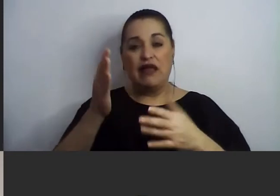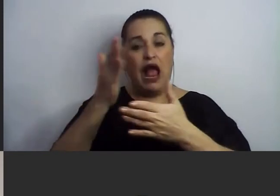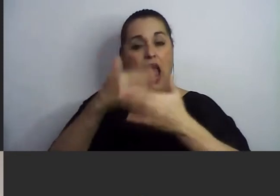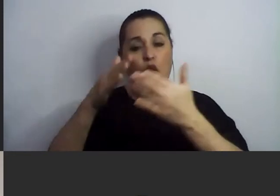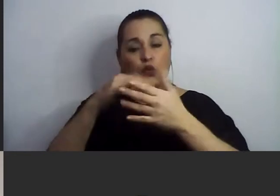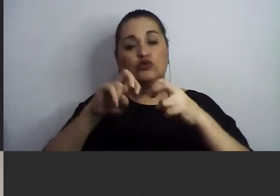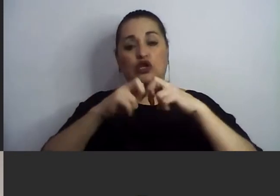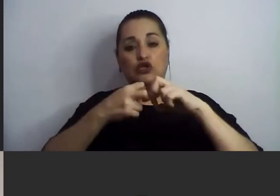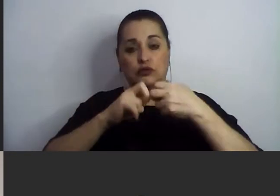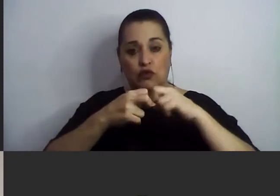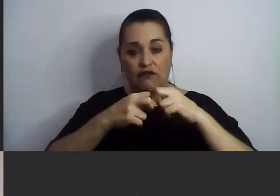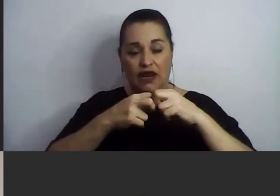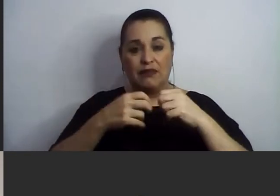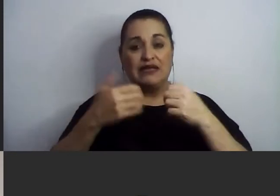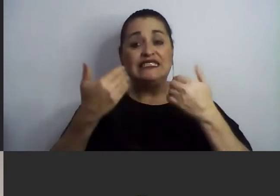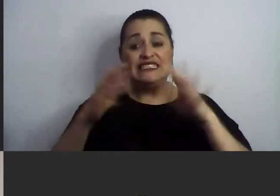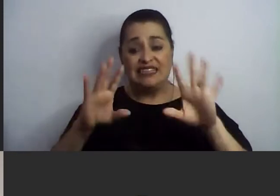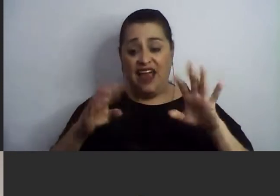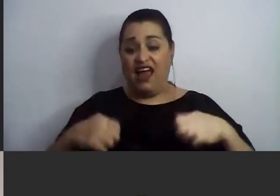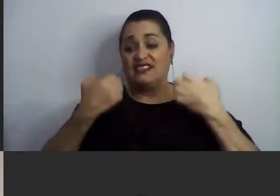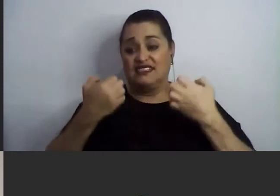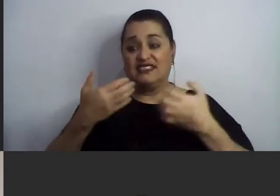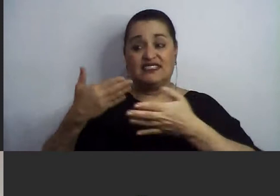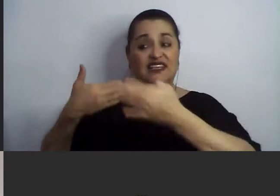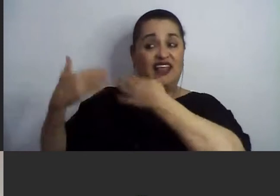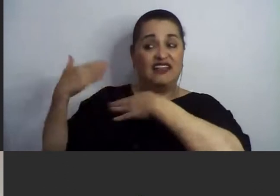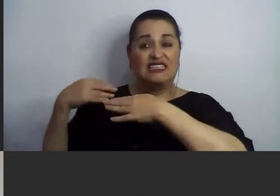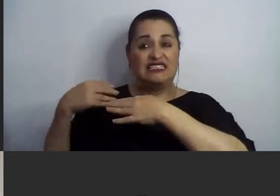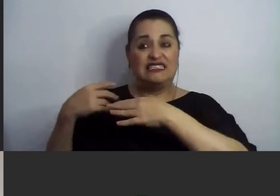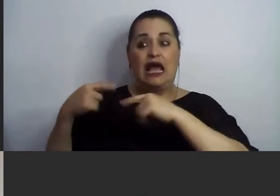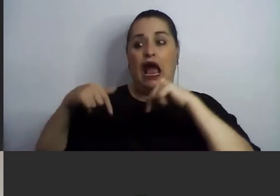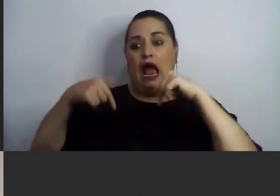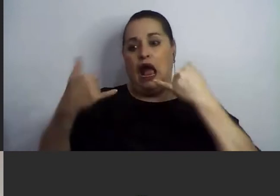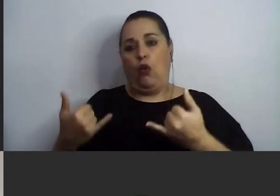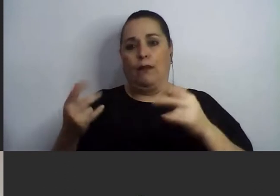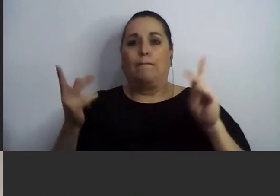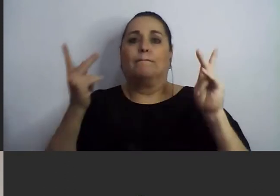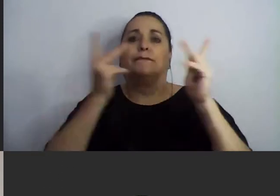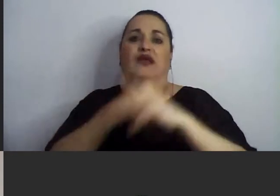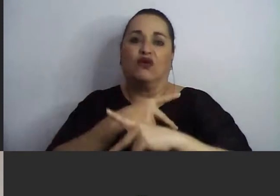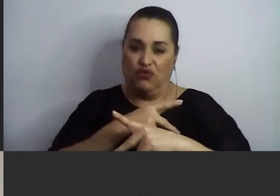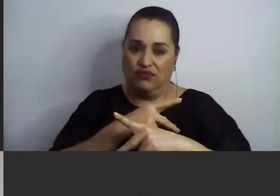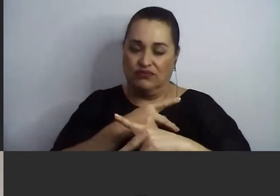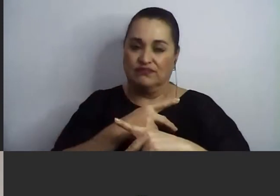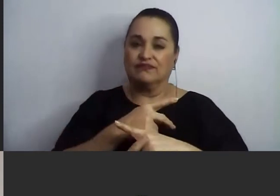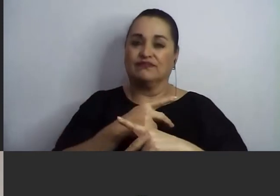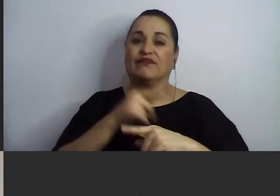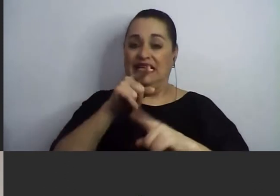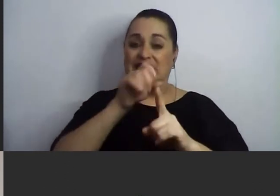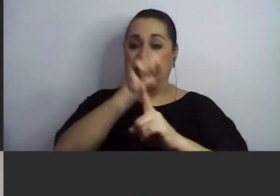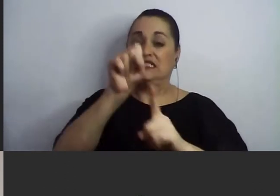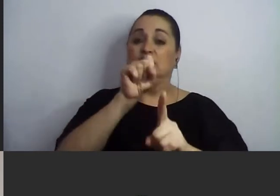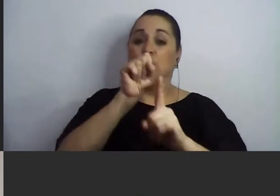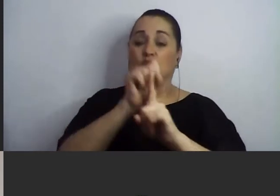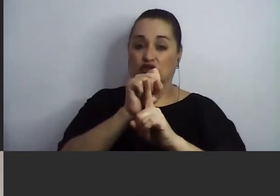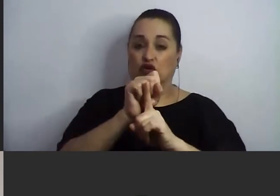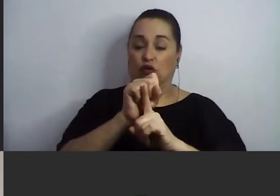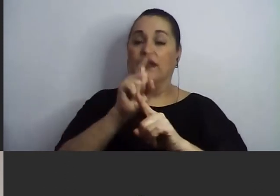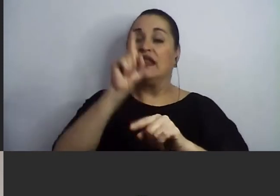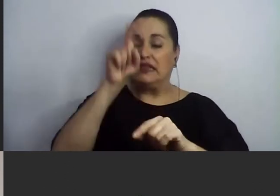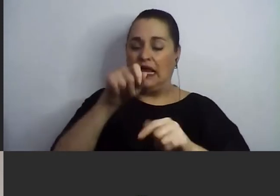problemas ya preexistentes que se han venido a agudizar y que esa situación hay que